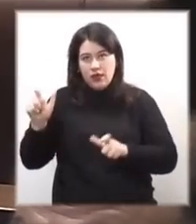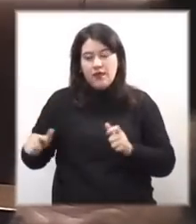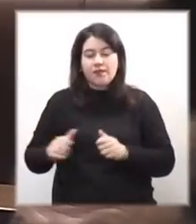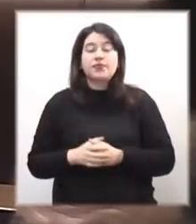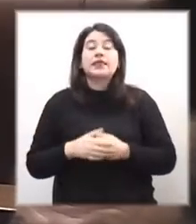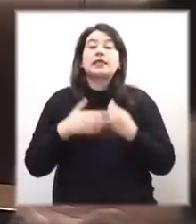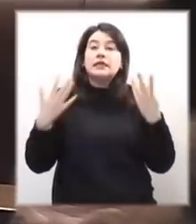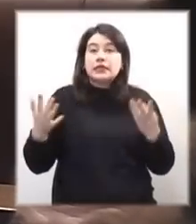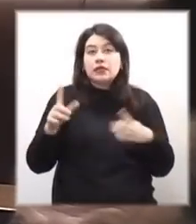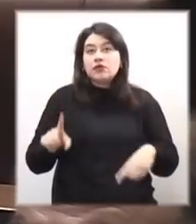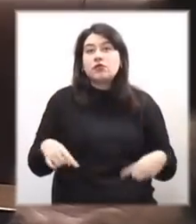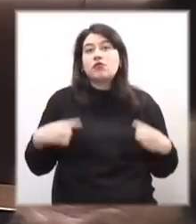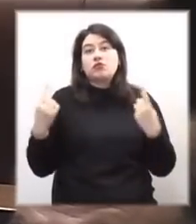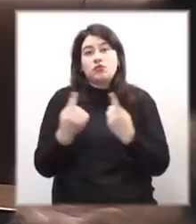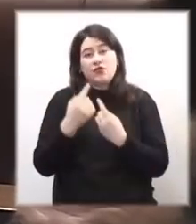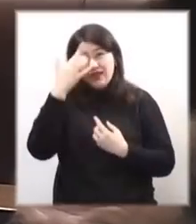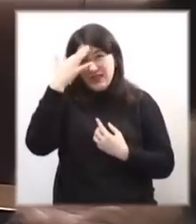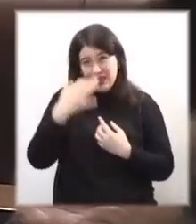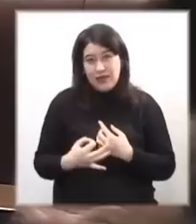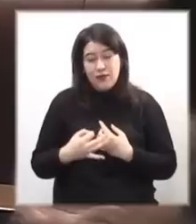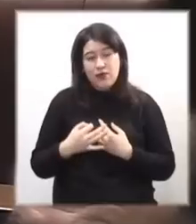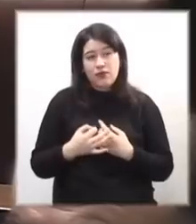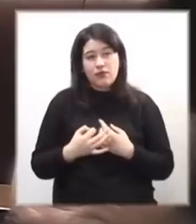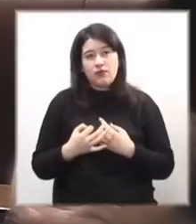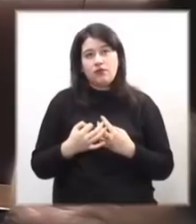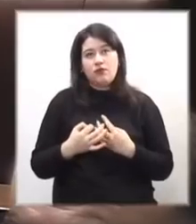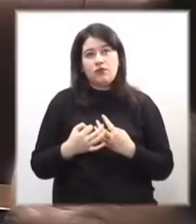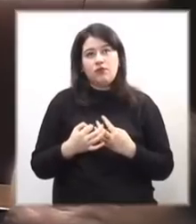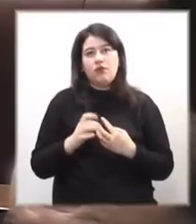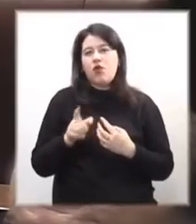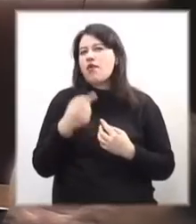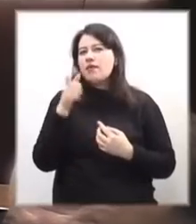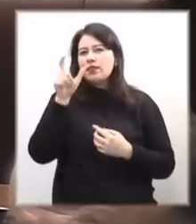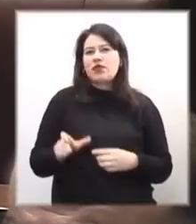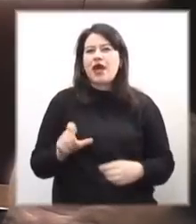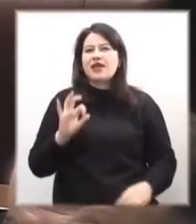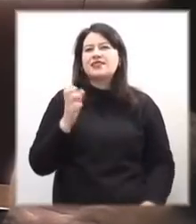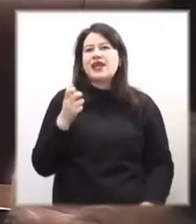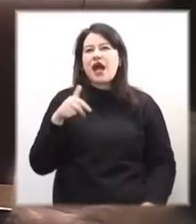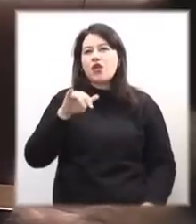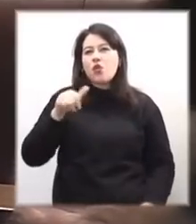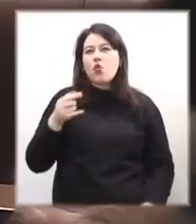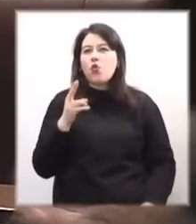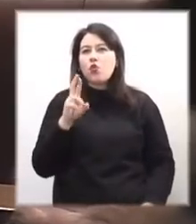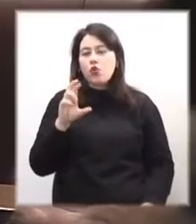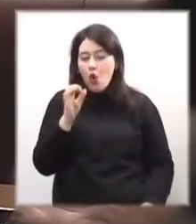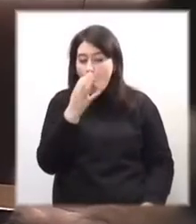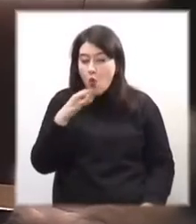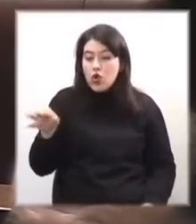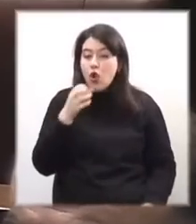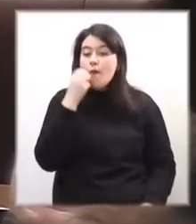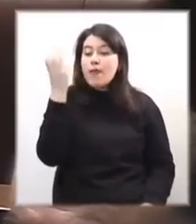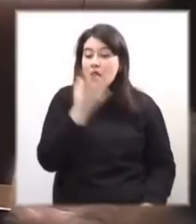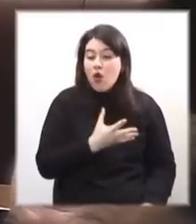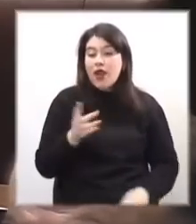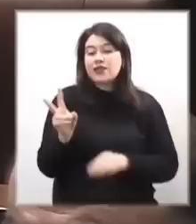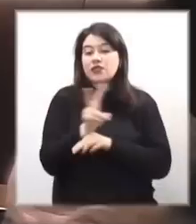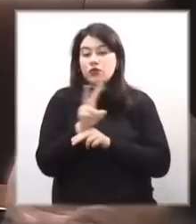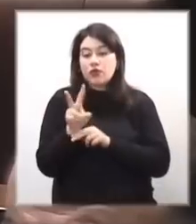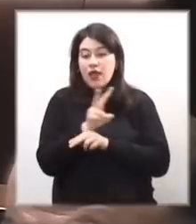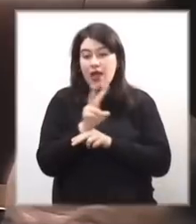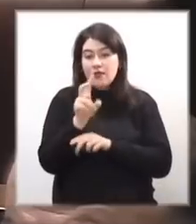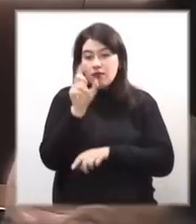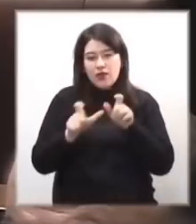Al respecto, nos parece sintomático que una otra expresión del doctor Sanjurjo: si lo único que mejora es la seguridad pública, vamos a estar